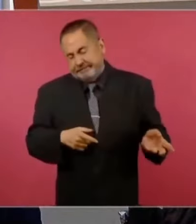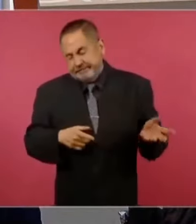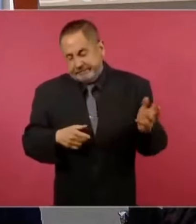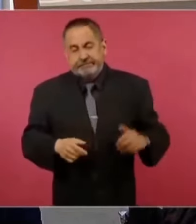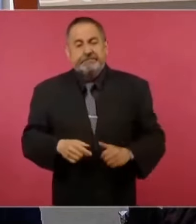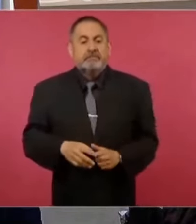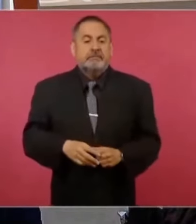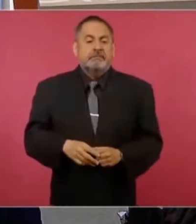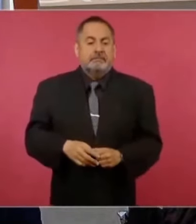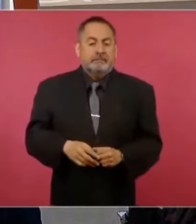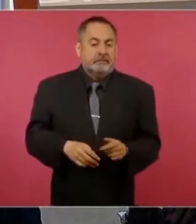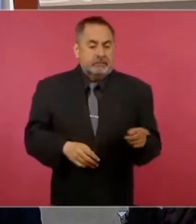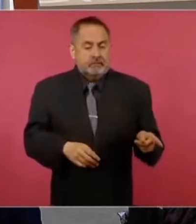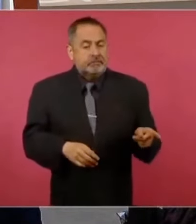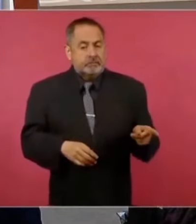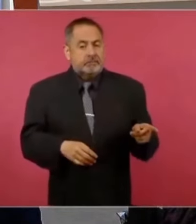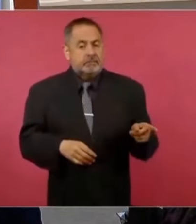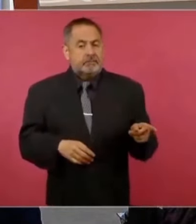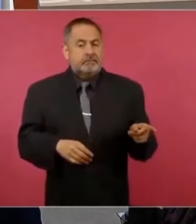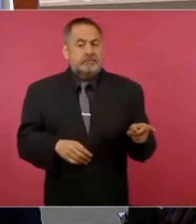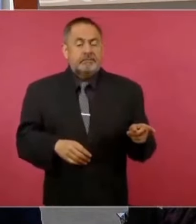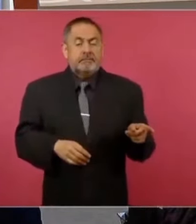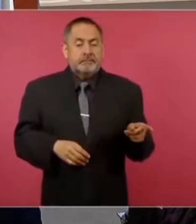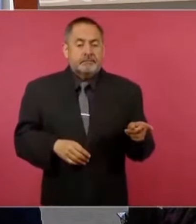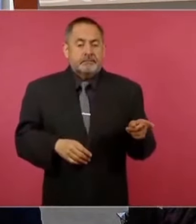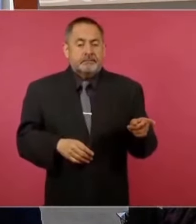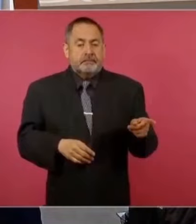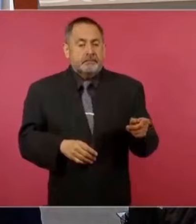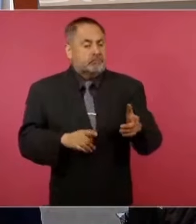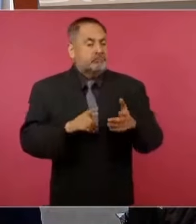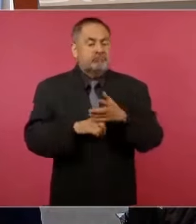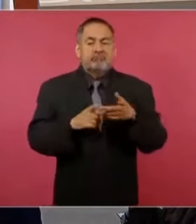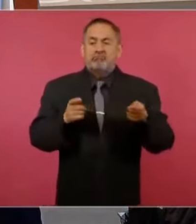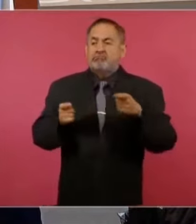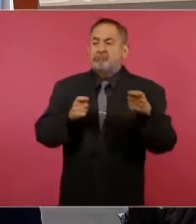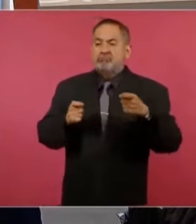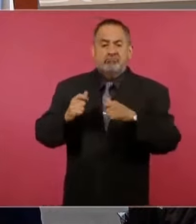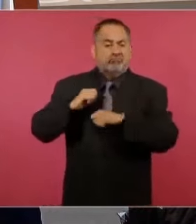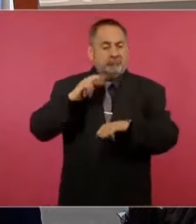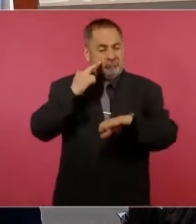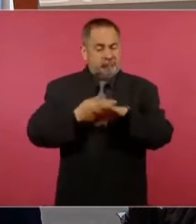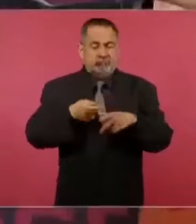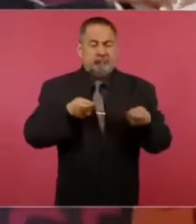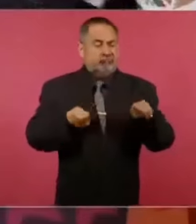y eh mantenían aparatos